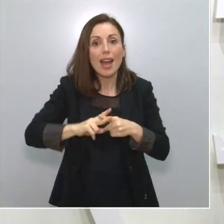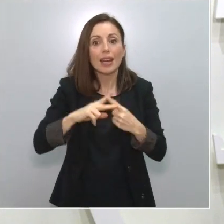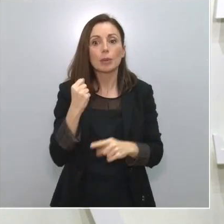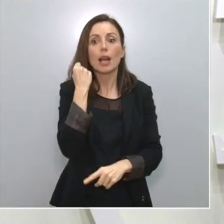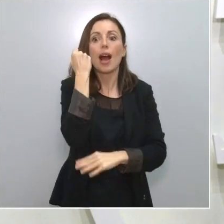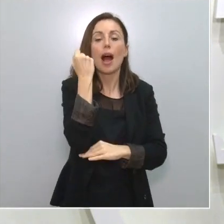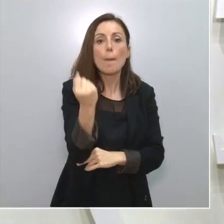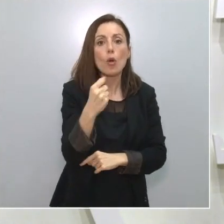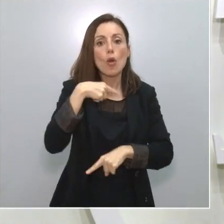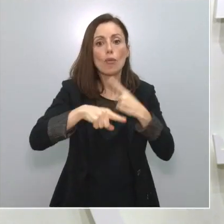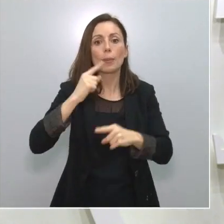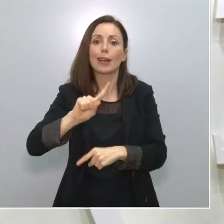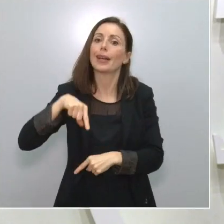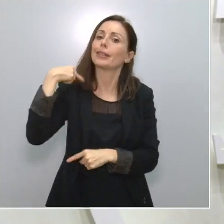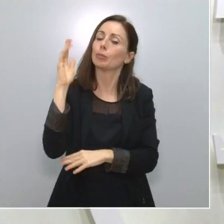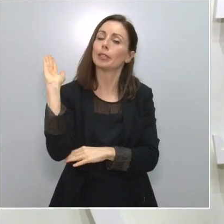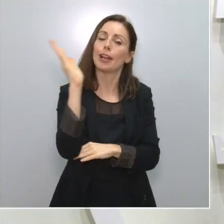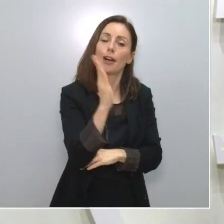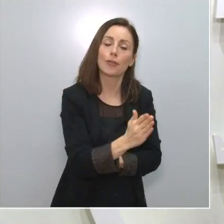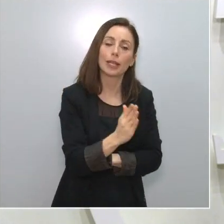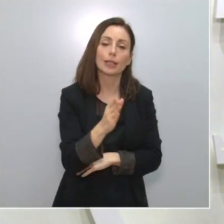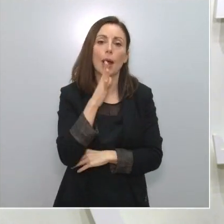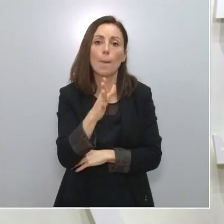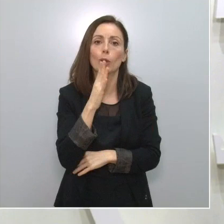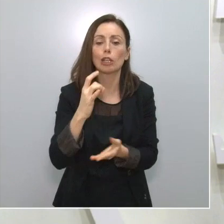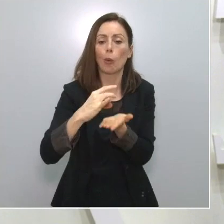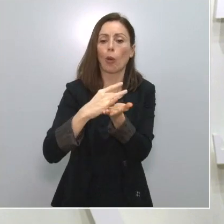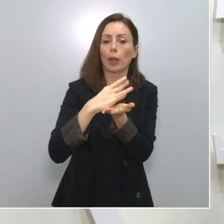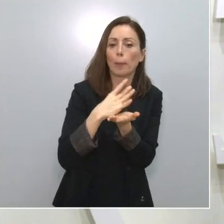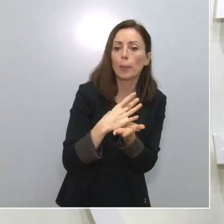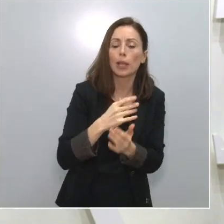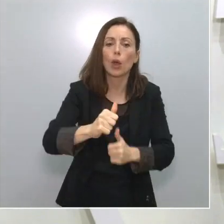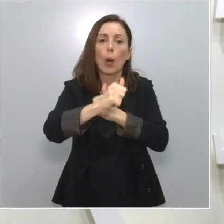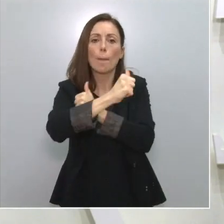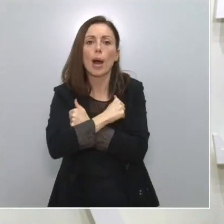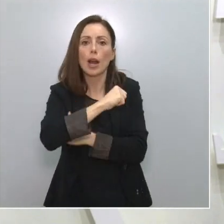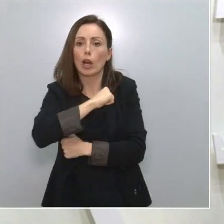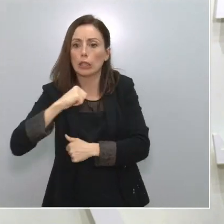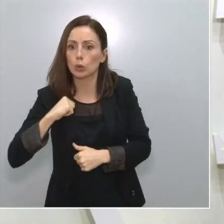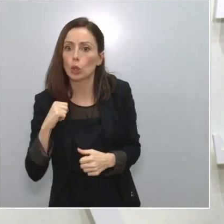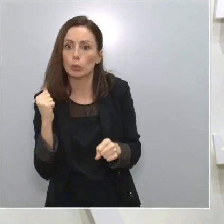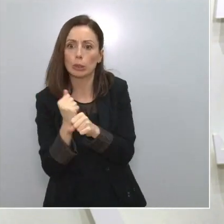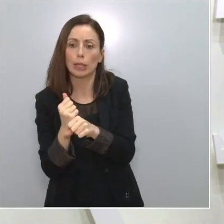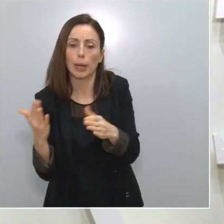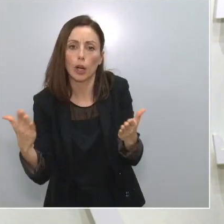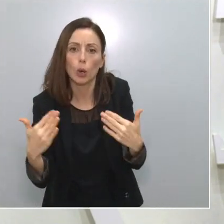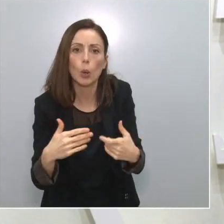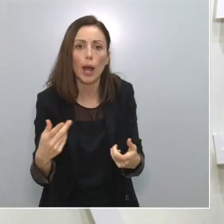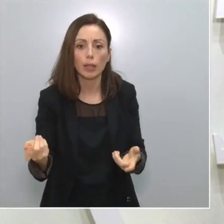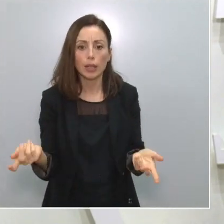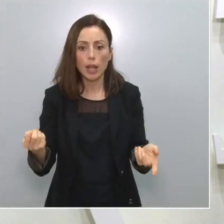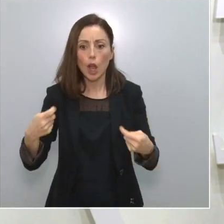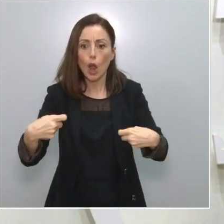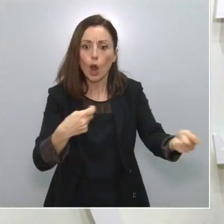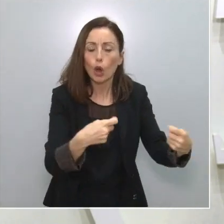familias que se van a ver afectadas económicamente por despidos, paro, a autónomos que se quedan sin actividad, a comerciantes que ven peligrar